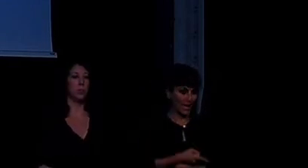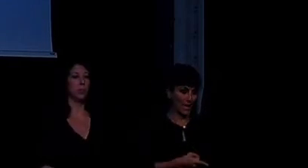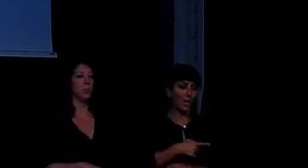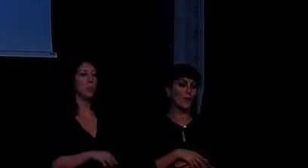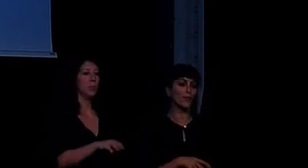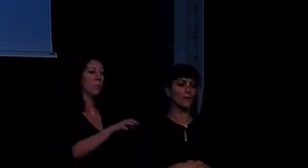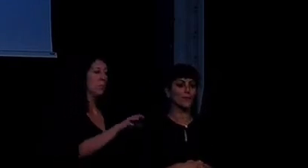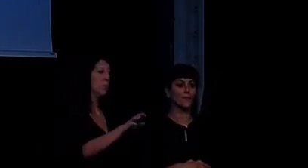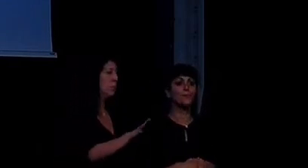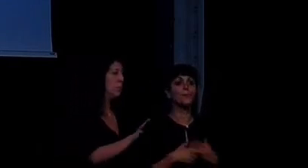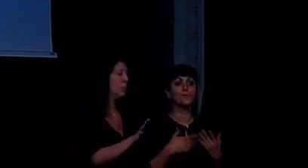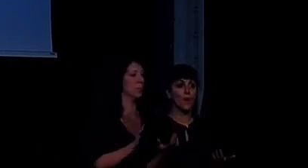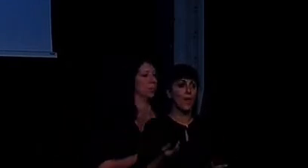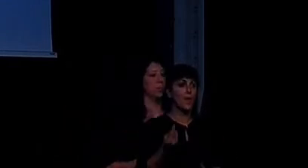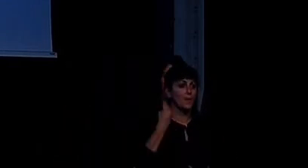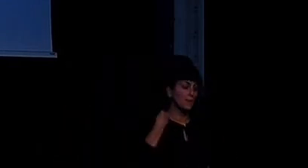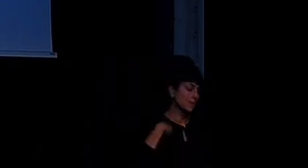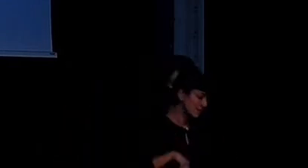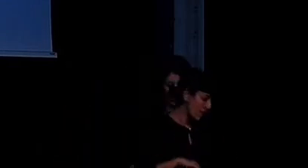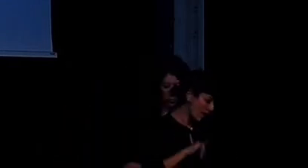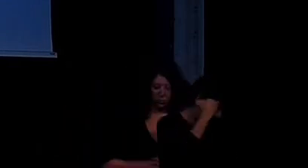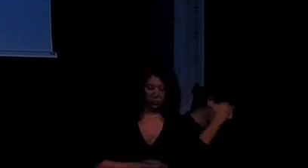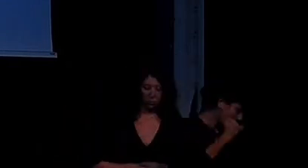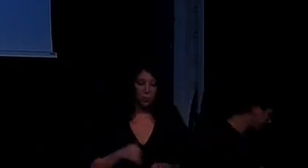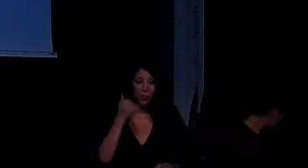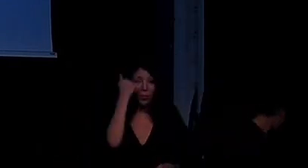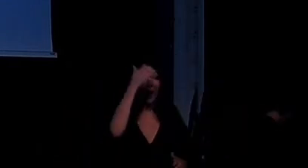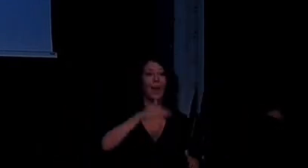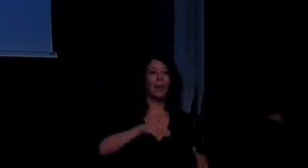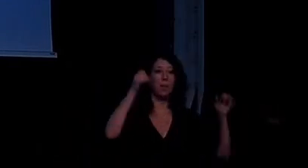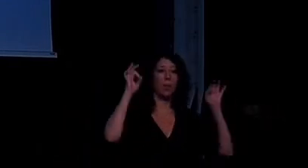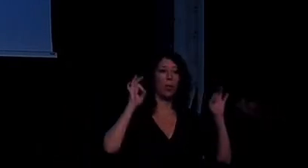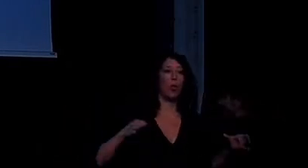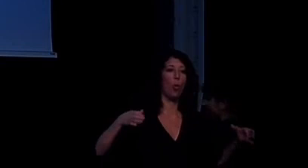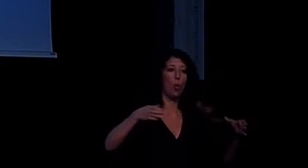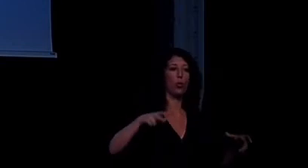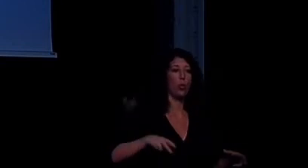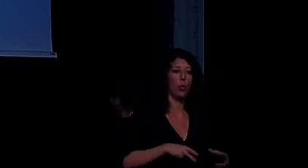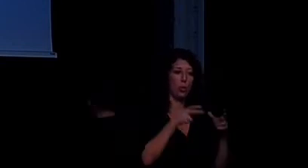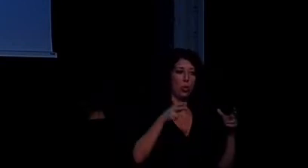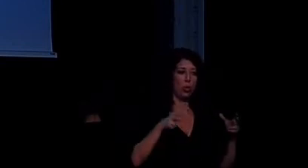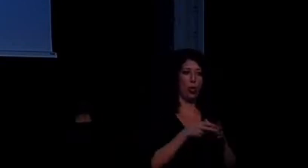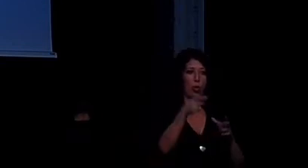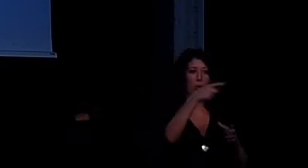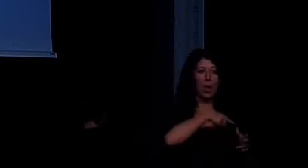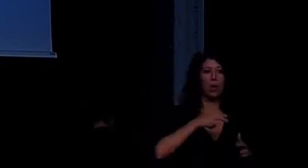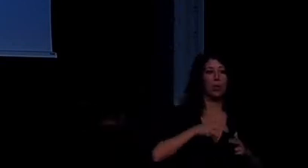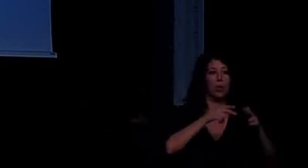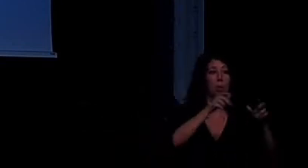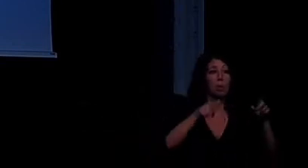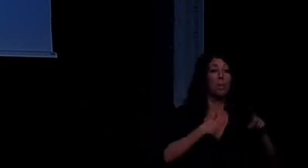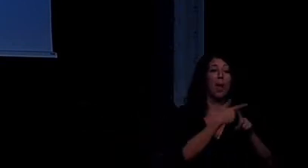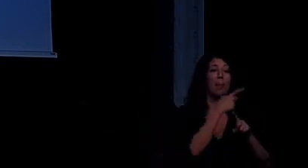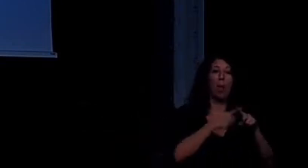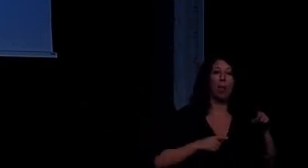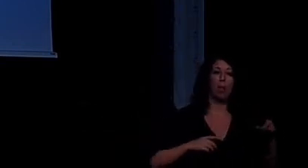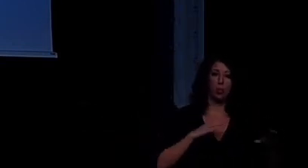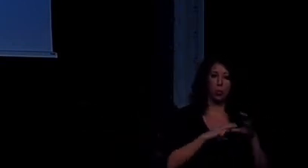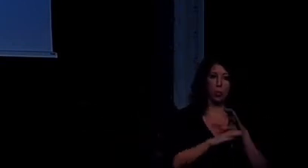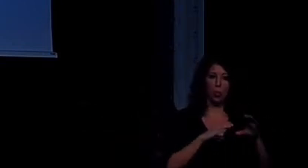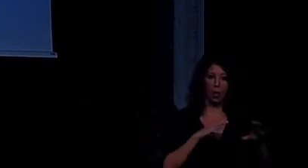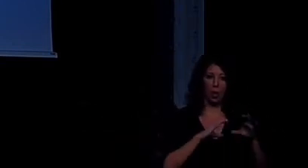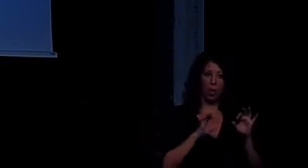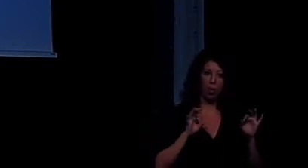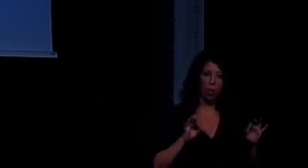excepción la encontramos constantemente en el conjunto social, cómo la construimos, pero también en los medios de comunicación, ¿no?